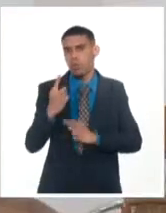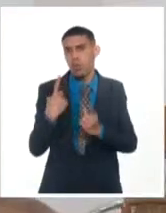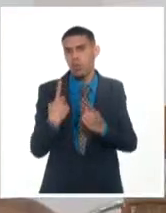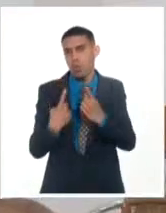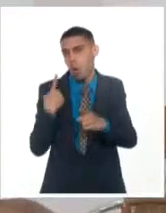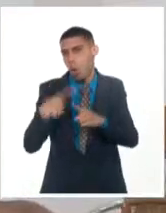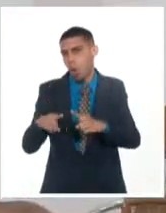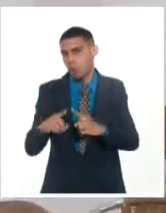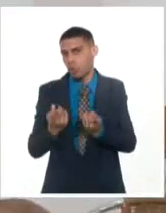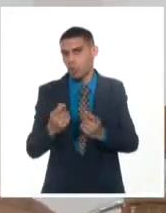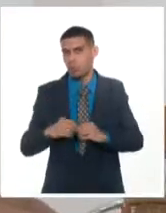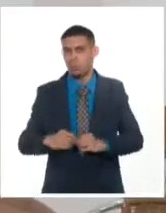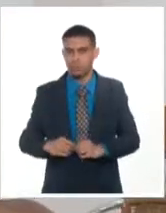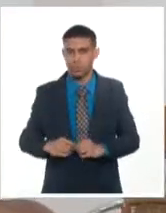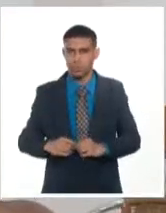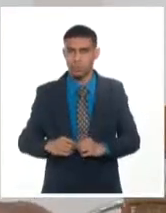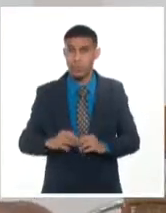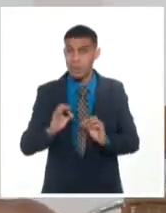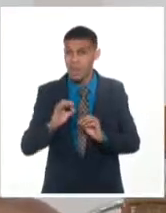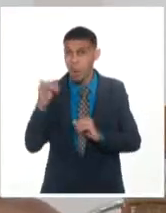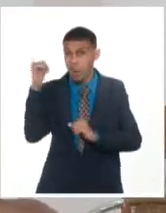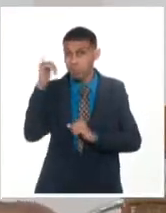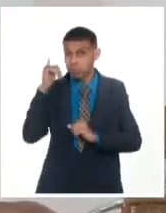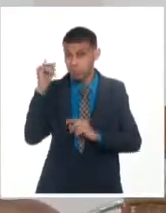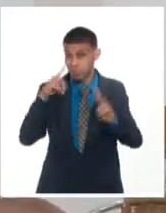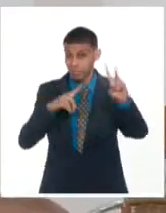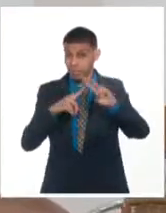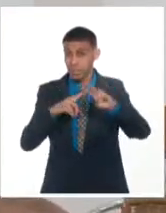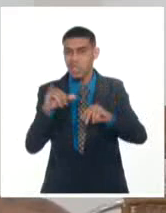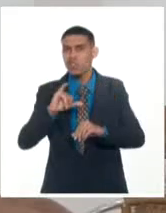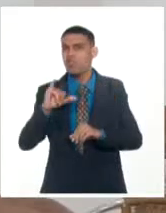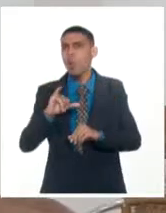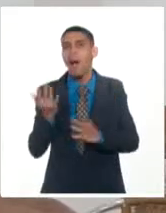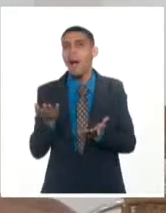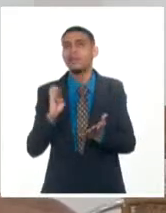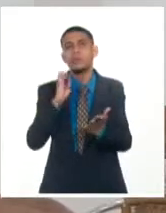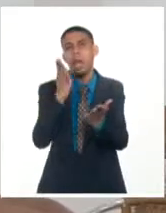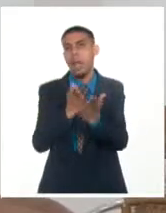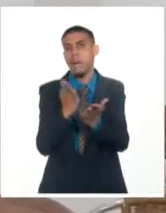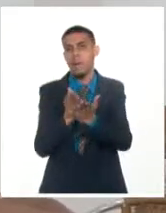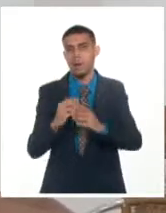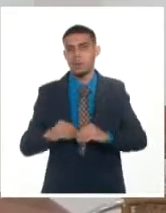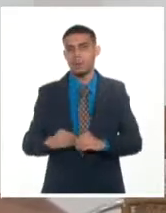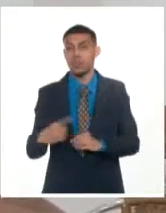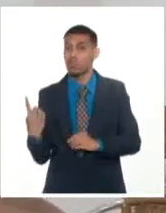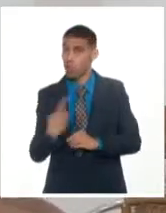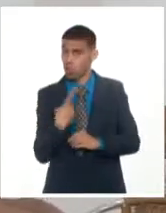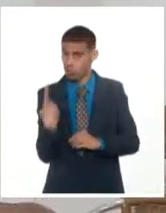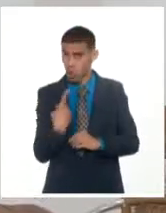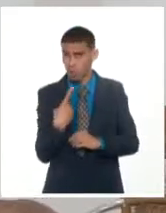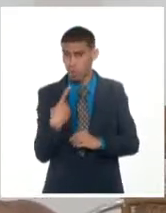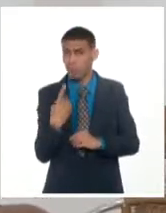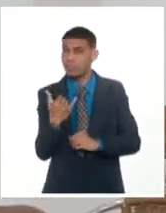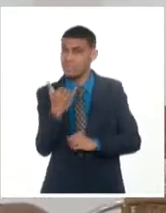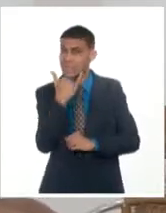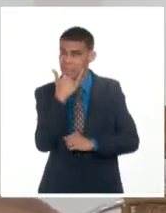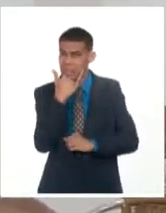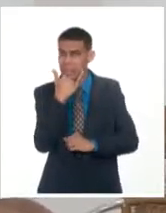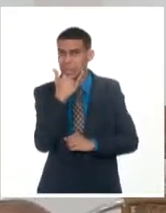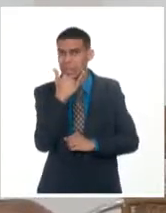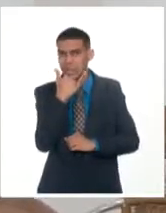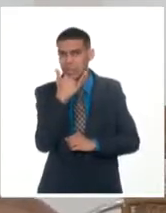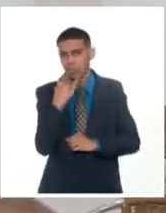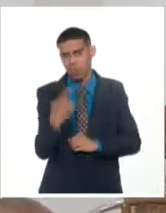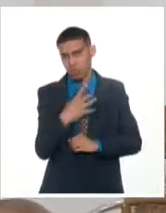ha sido realmente como una escuela. En estos momentos es cuando más dificultades tenemos por razones de recursos, como todos conocemos,